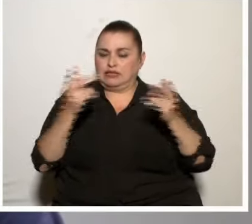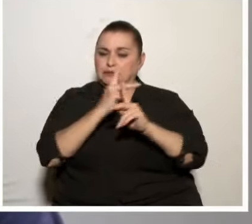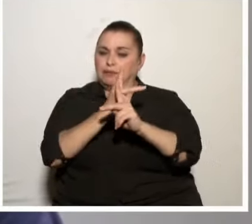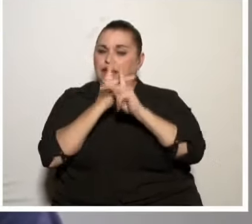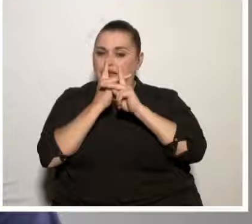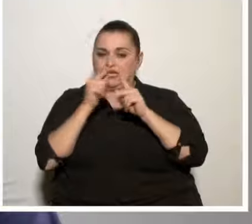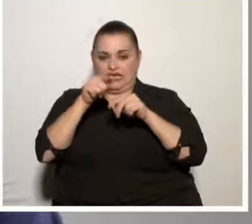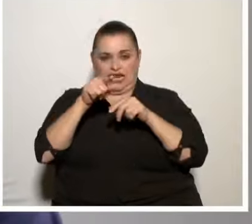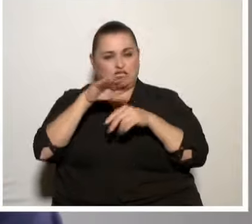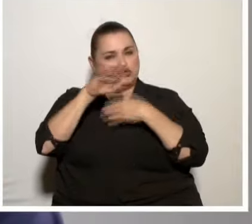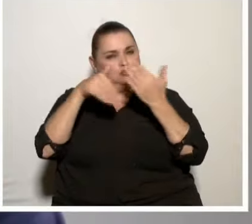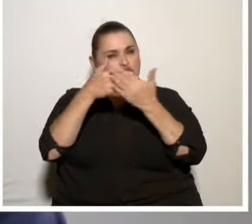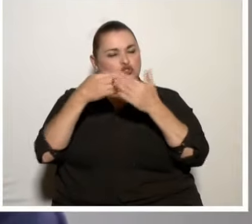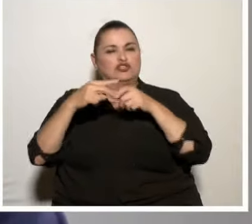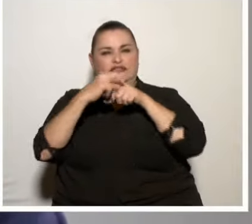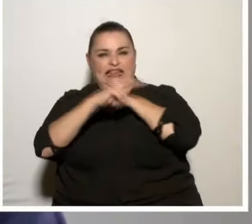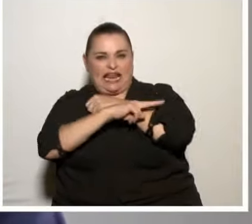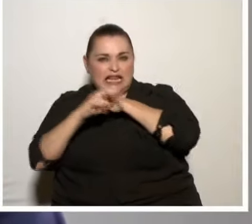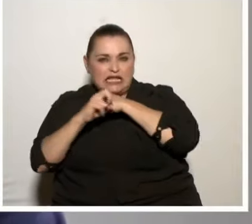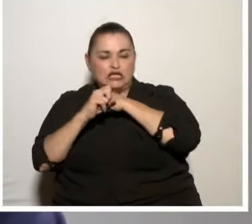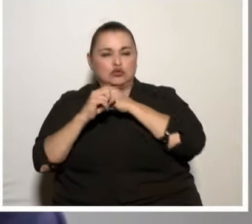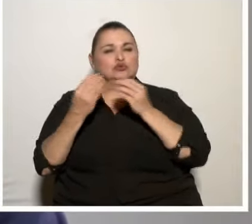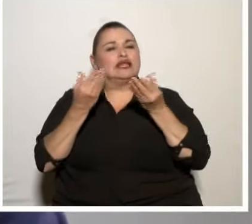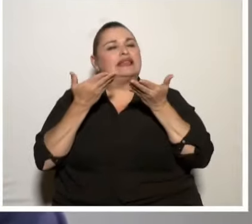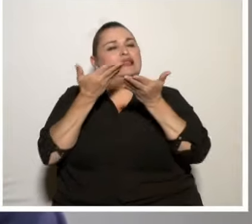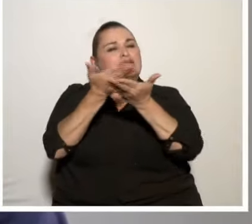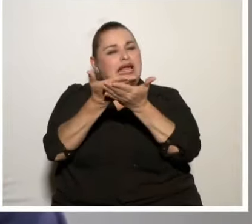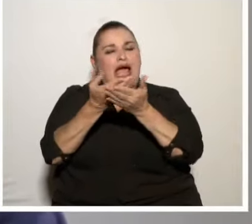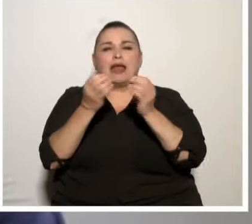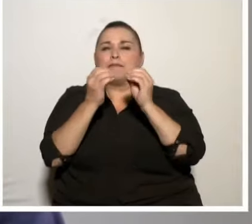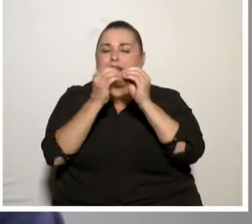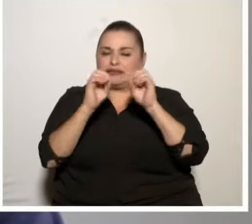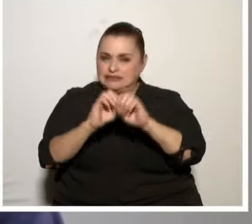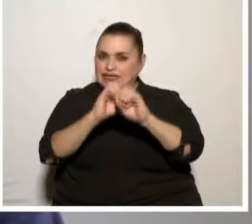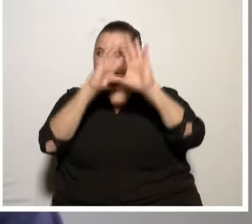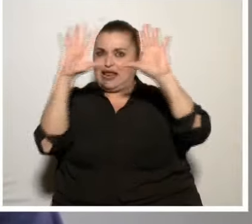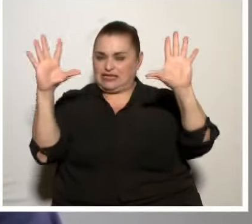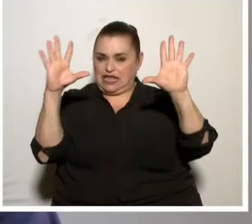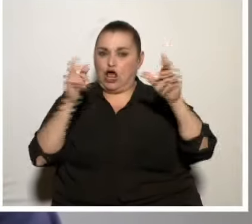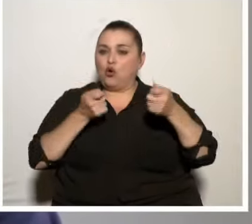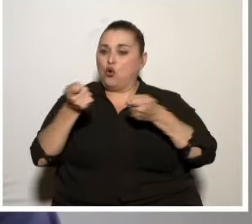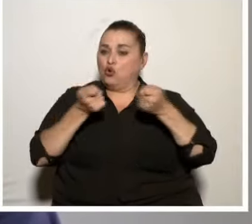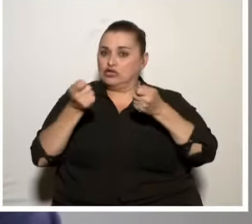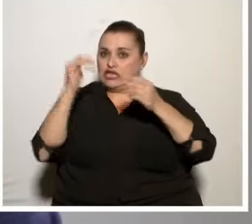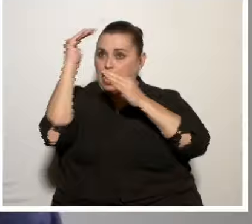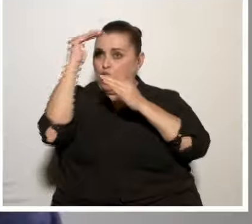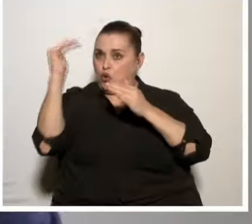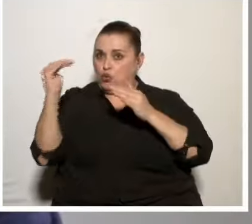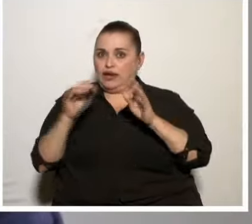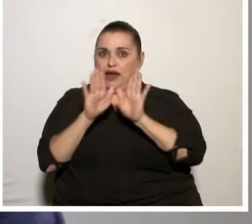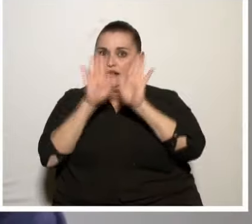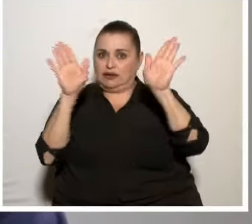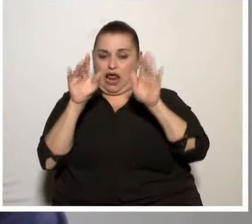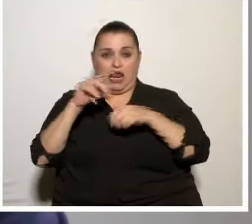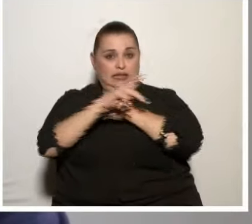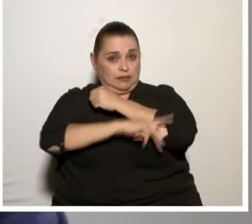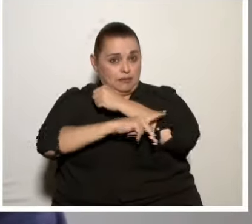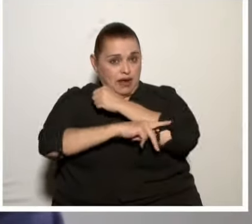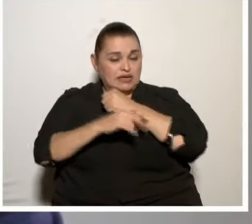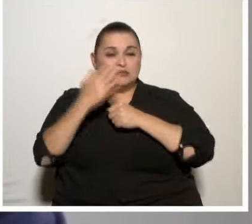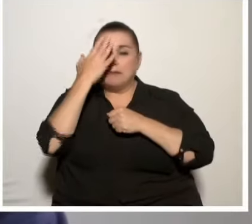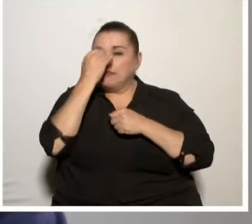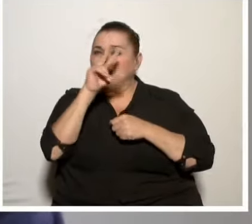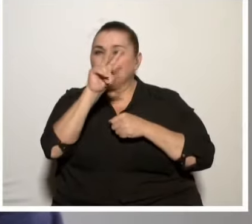este tipo de delitos. Darle una función más clara y contundente a la Contraloría General de la República para que